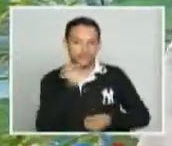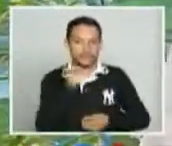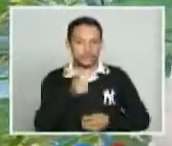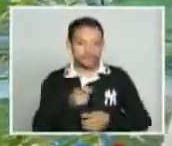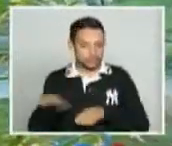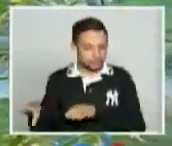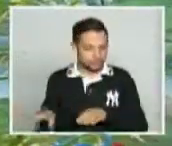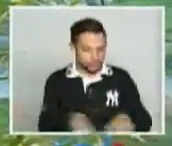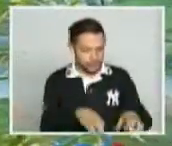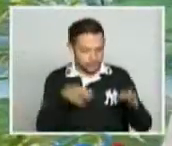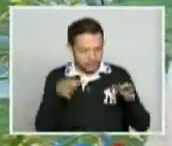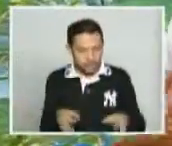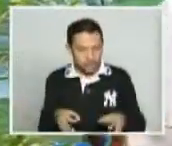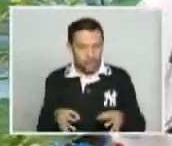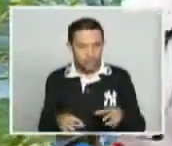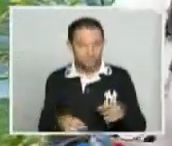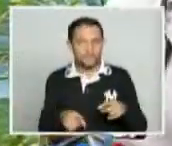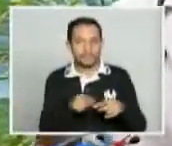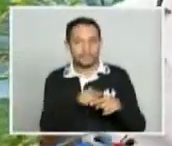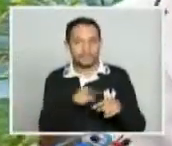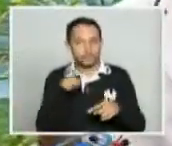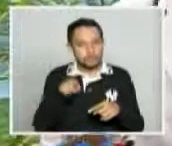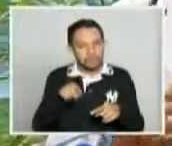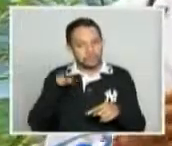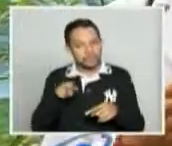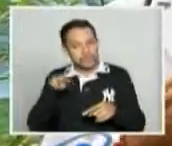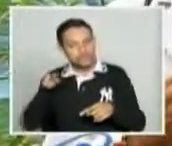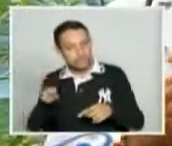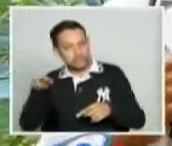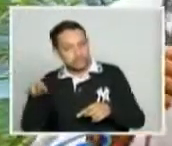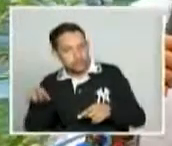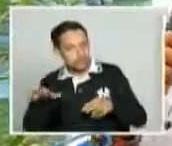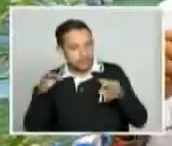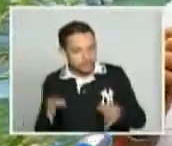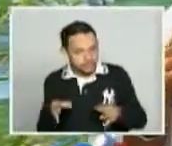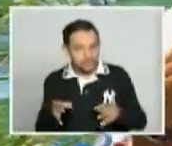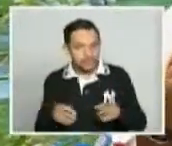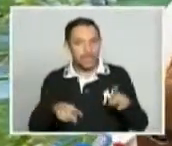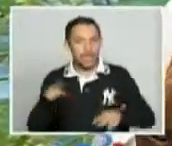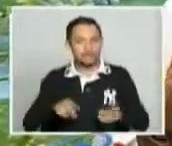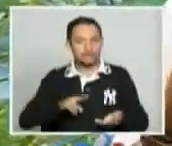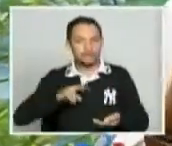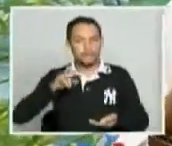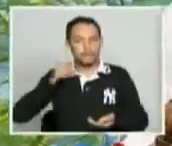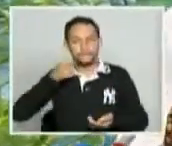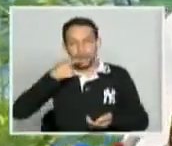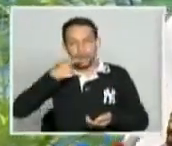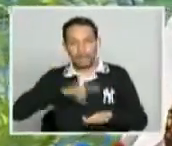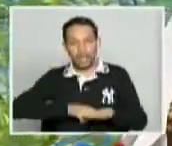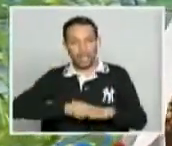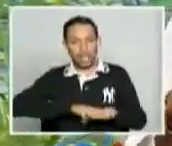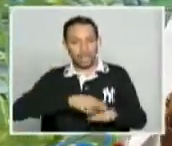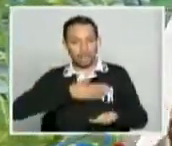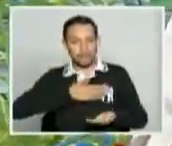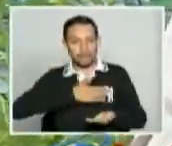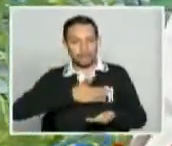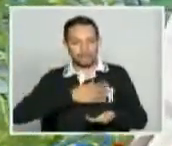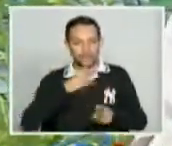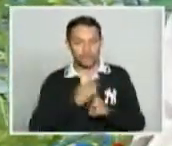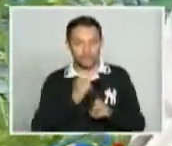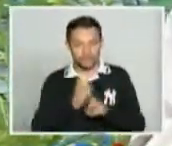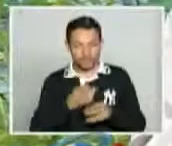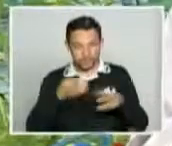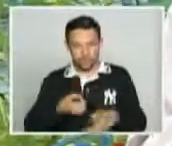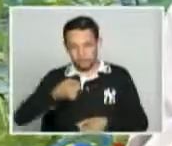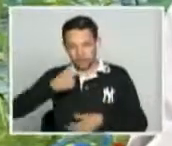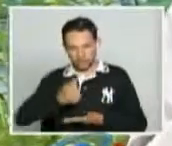rutina. Así como a las personas que están tomando medicamentos para las convulsiones les hacen pruebas hepáticas para saber si ese medicamento les